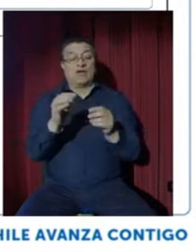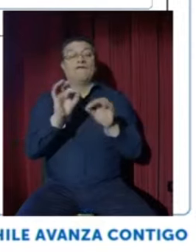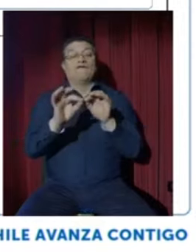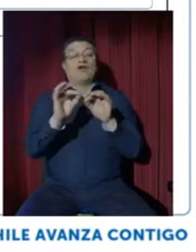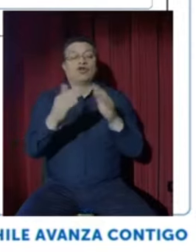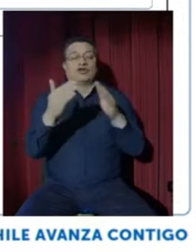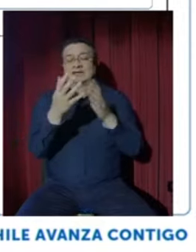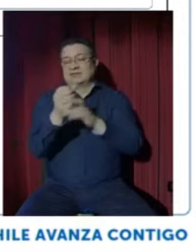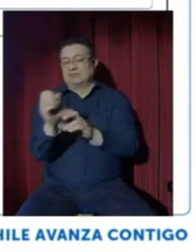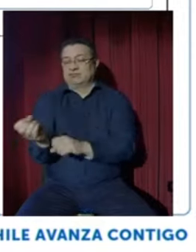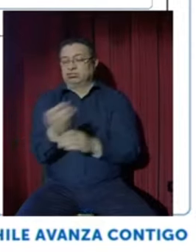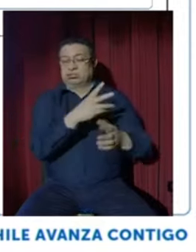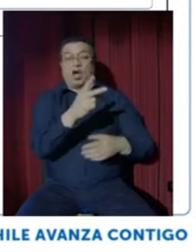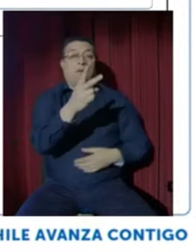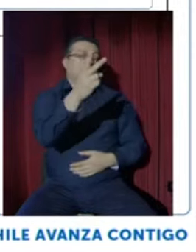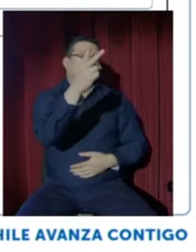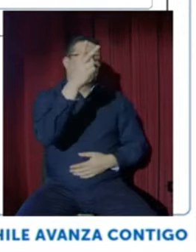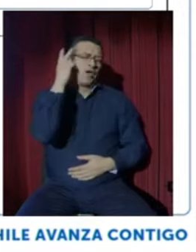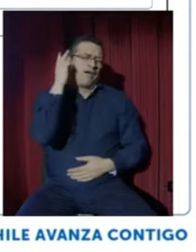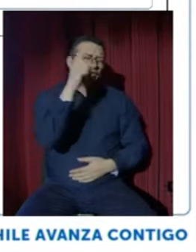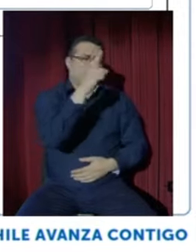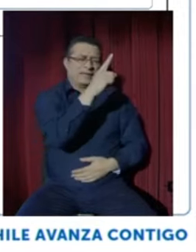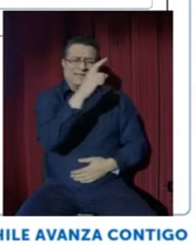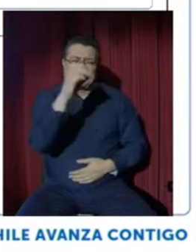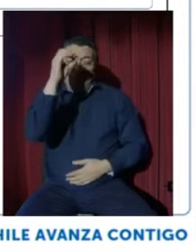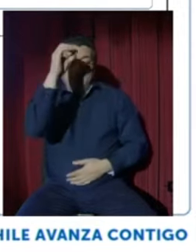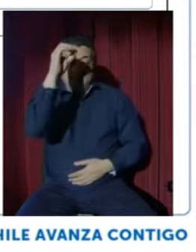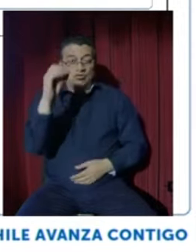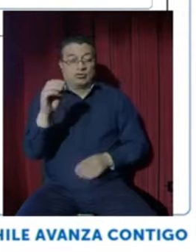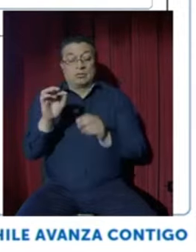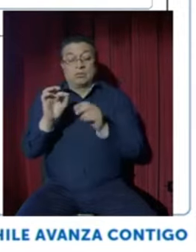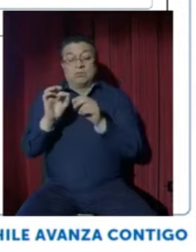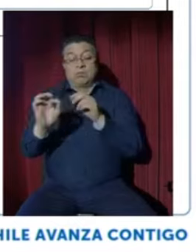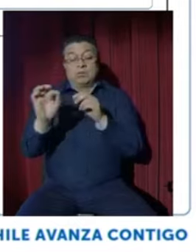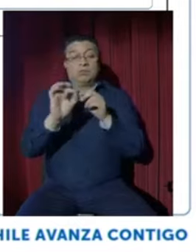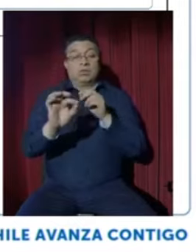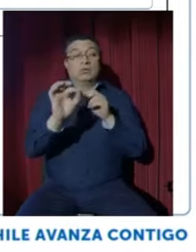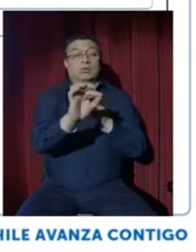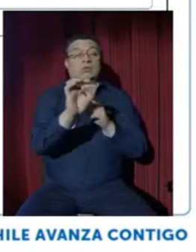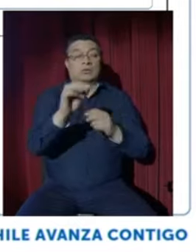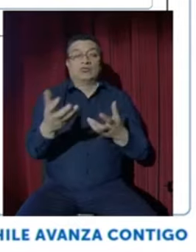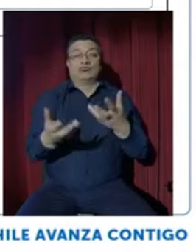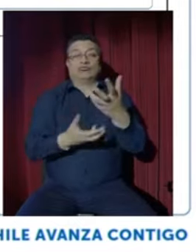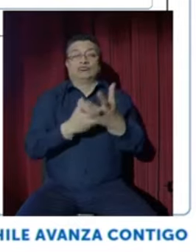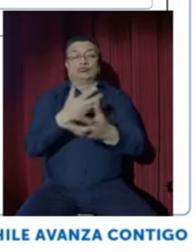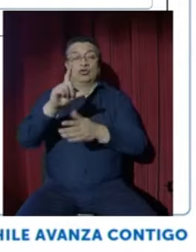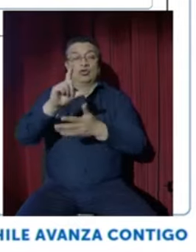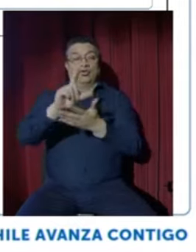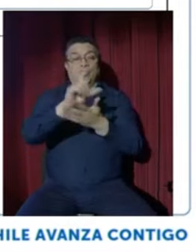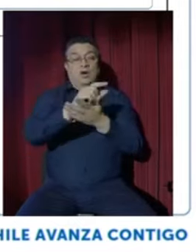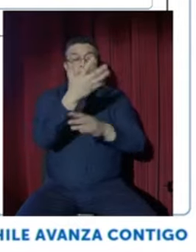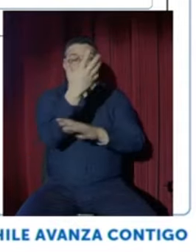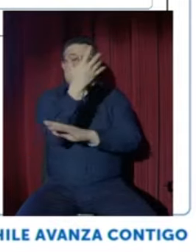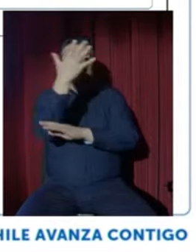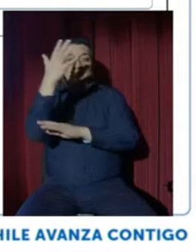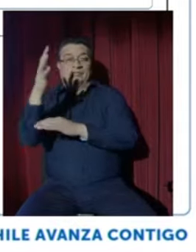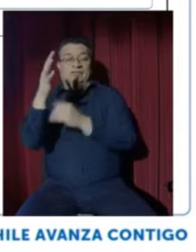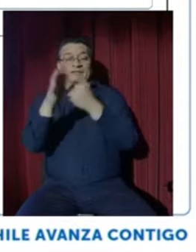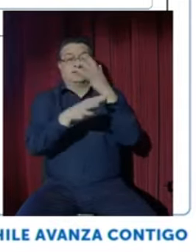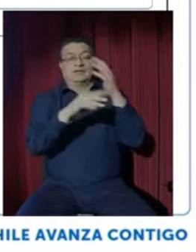foros en casa prohibición completa de encender este fuego y utilización de fuentes de calor en la área Silvestre protegida